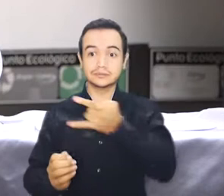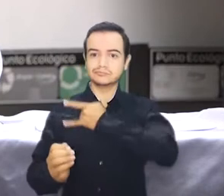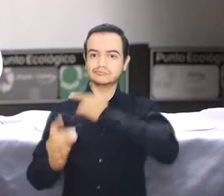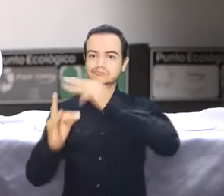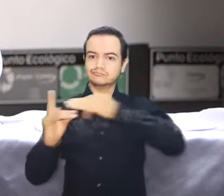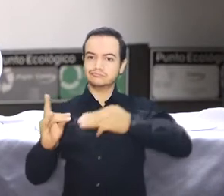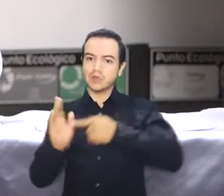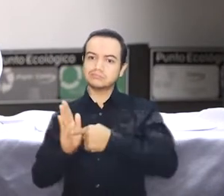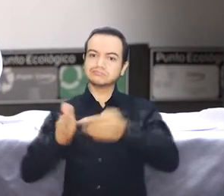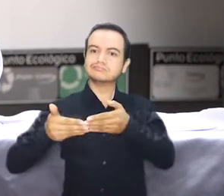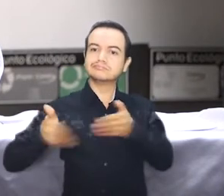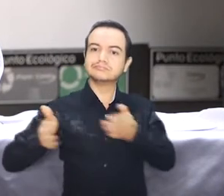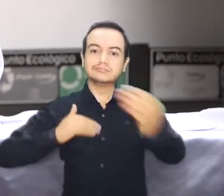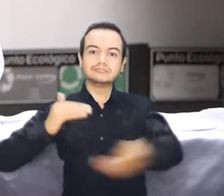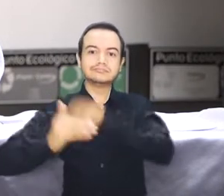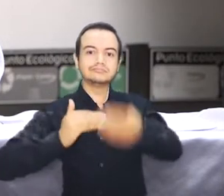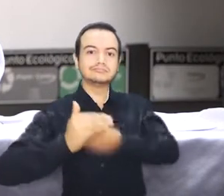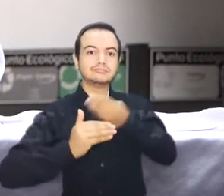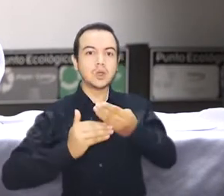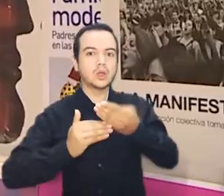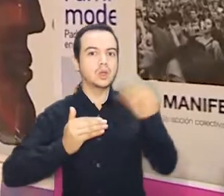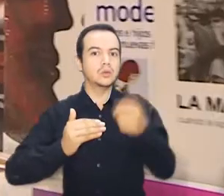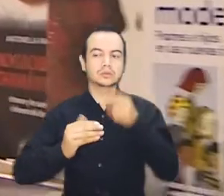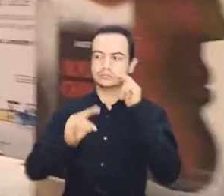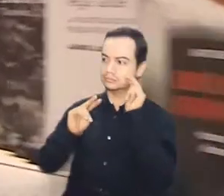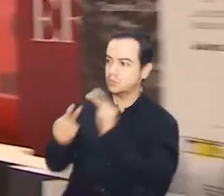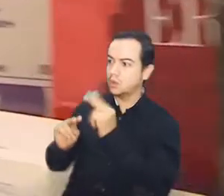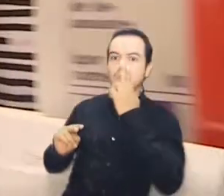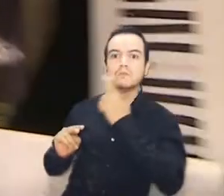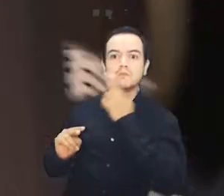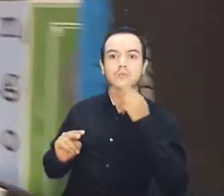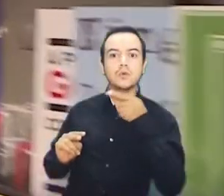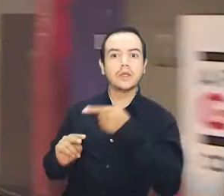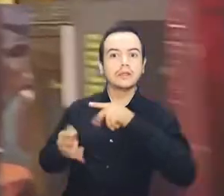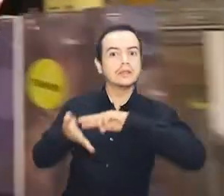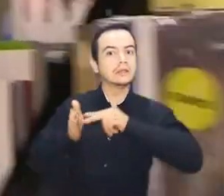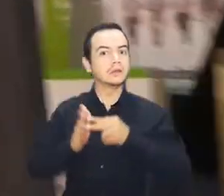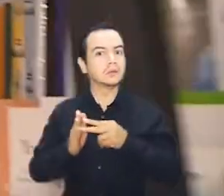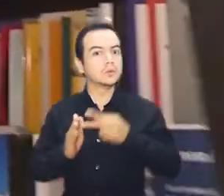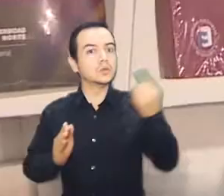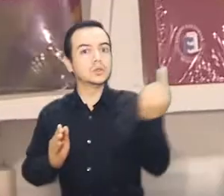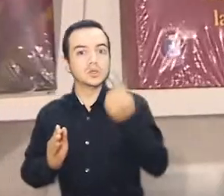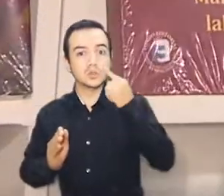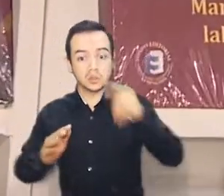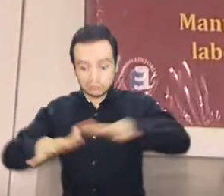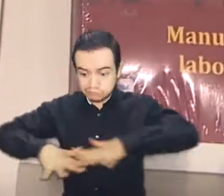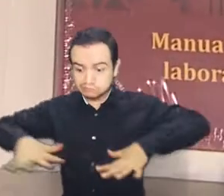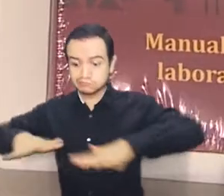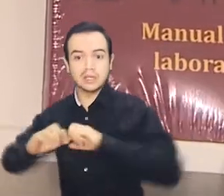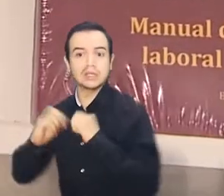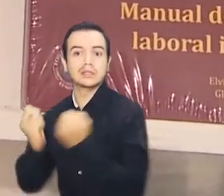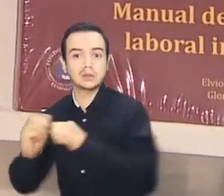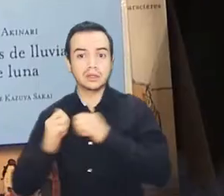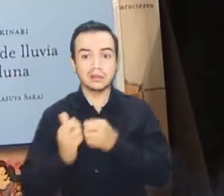que tenemos en la Universidad del Magdalena con extender la acción más allá de lo que sucede en